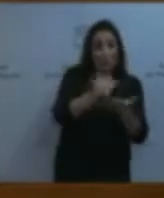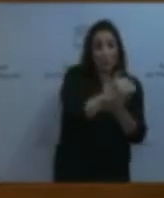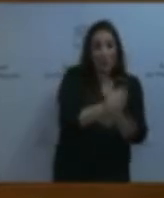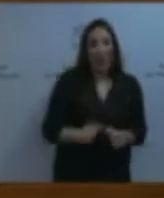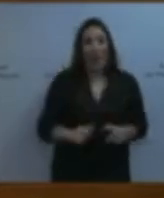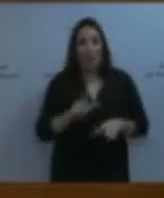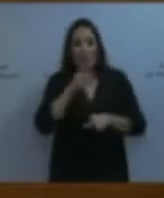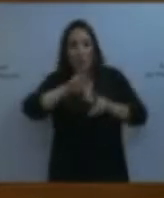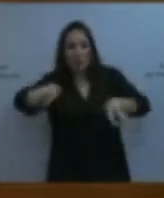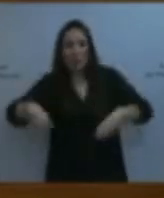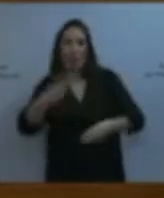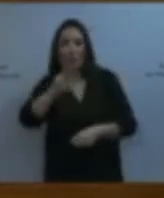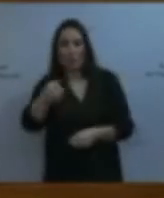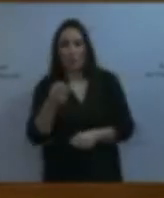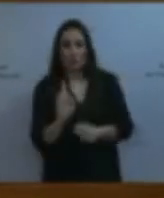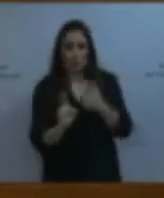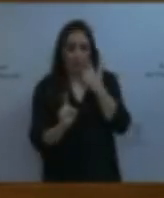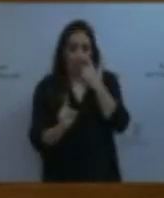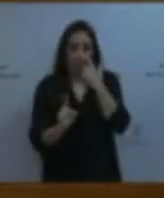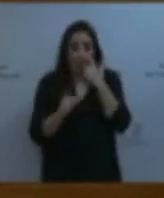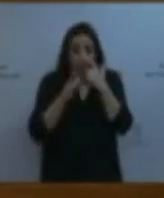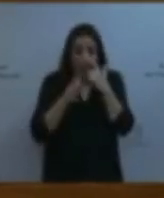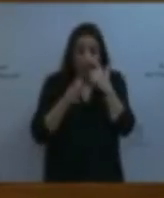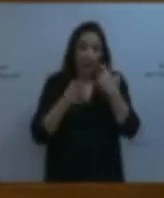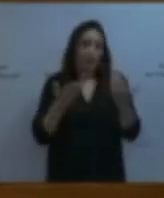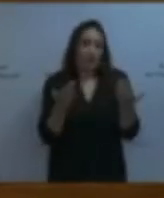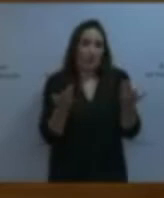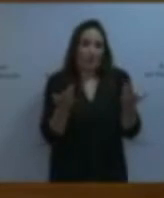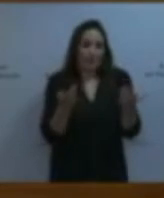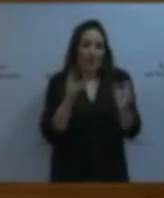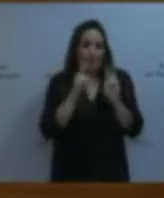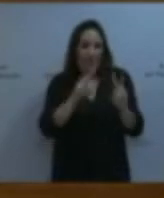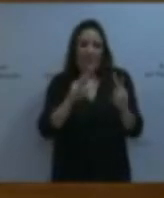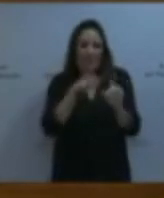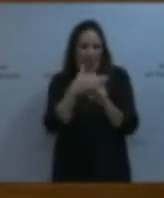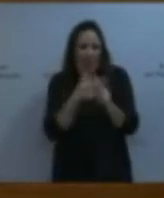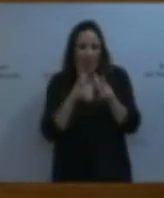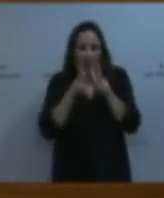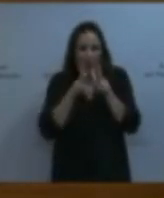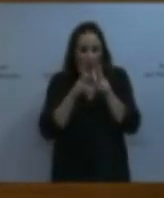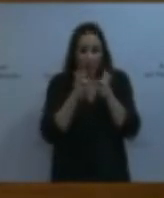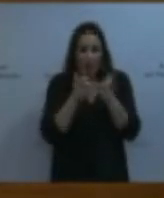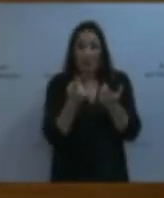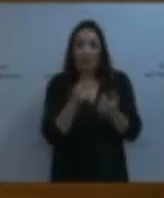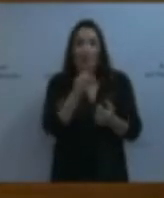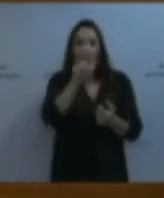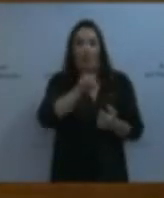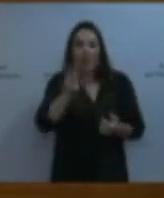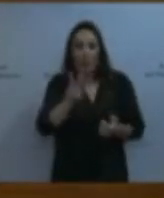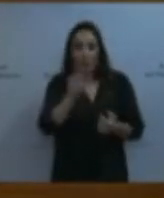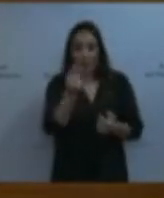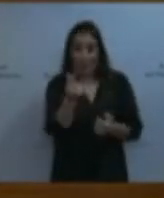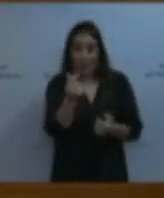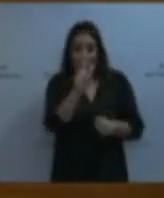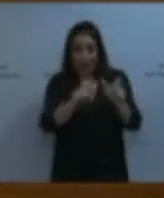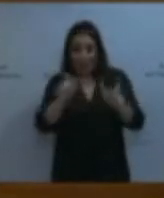aceptable, con la situación actual de degradación y falta de atención de viviendas públicas, que se destine la tercera parte del dinero que